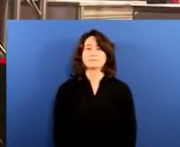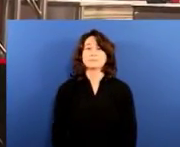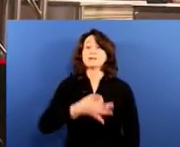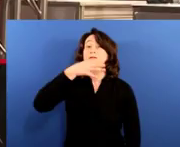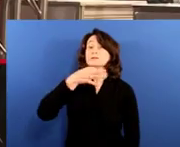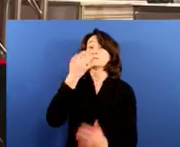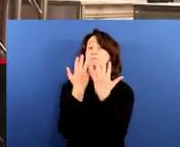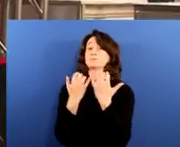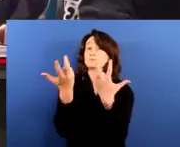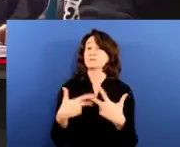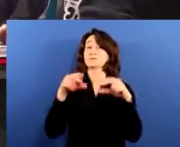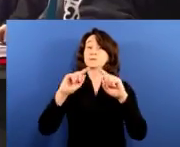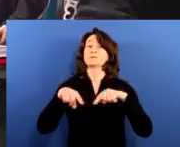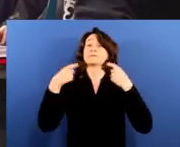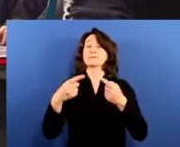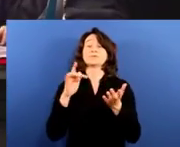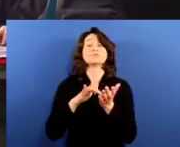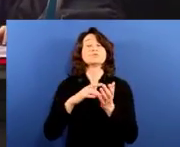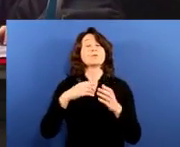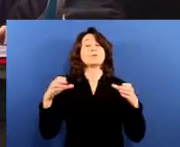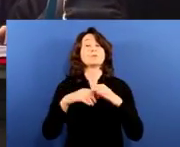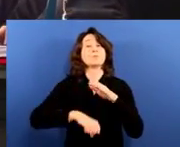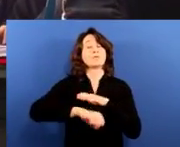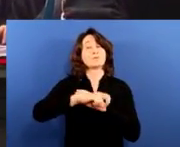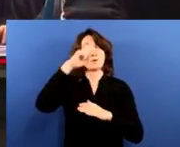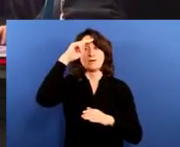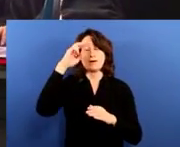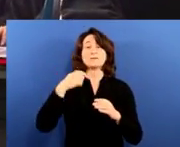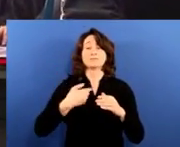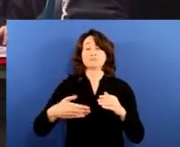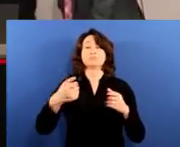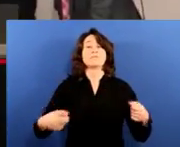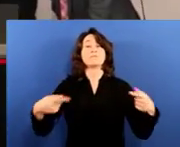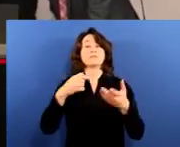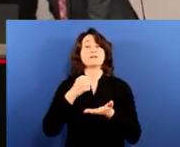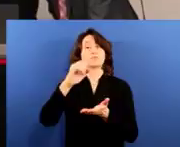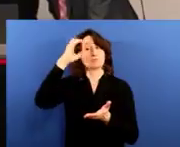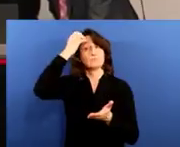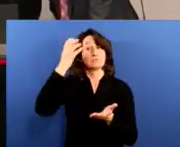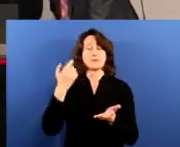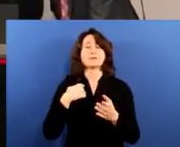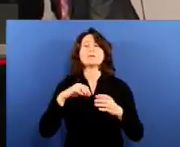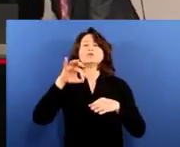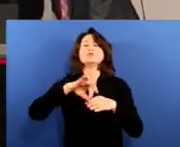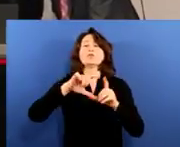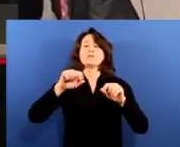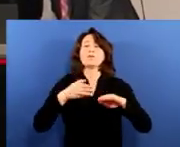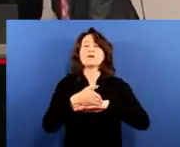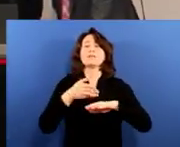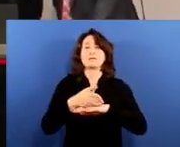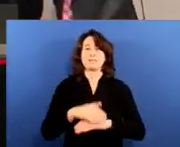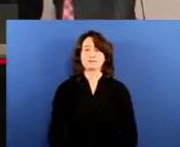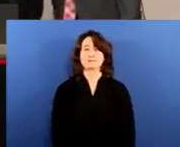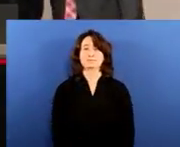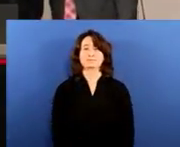euros a Euskaltzaindia y 4 millones de euros a las federaciones deportivas. Asimismo, la Diputación prepara para noviembre